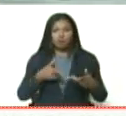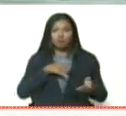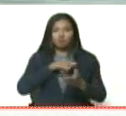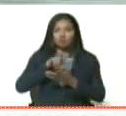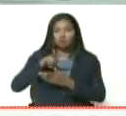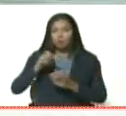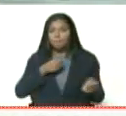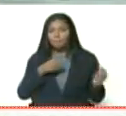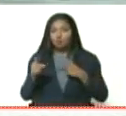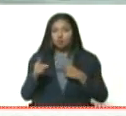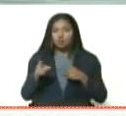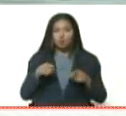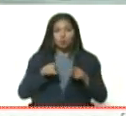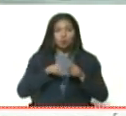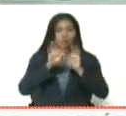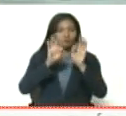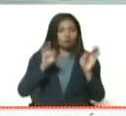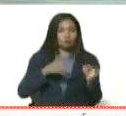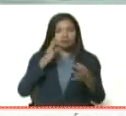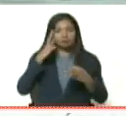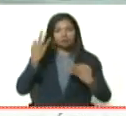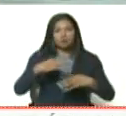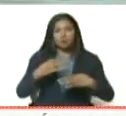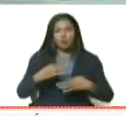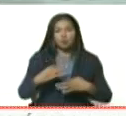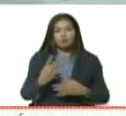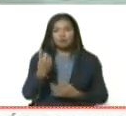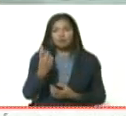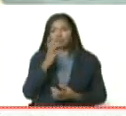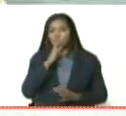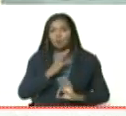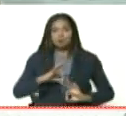los insumos seguros y sin falta.